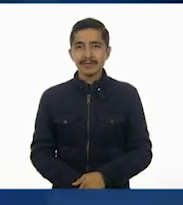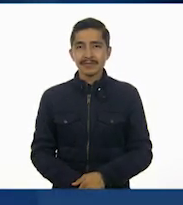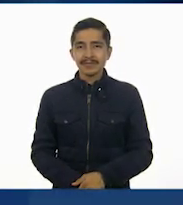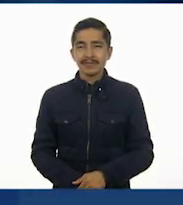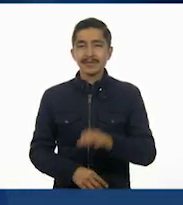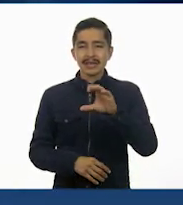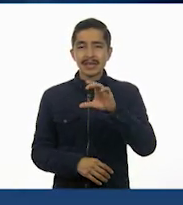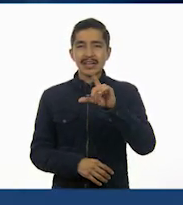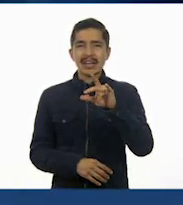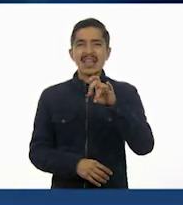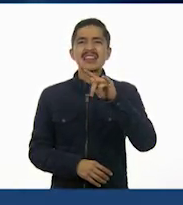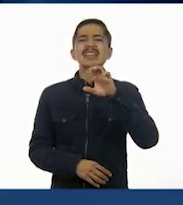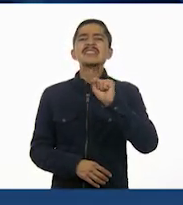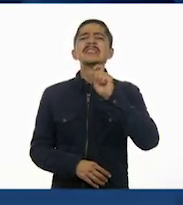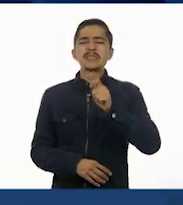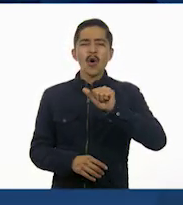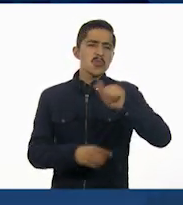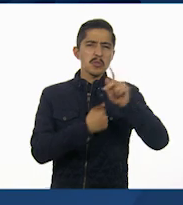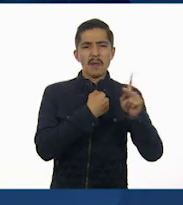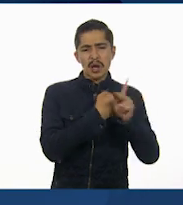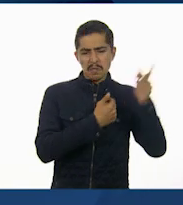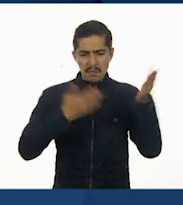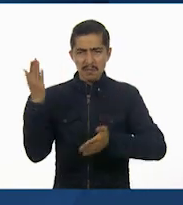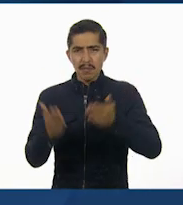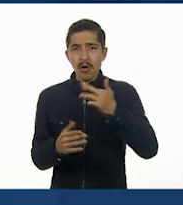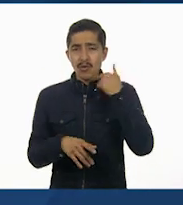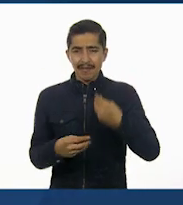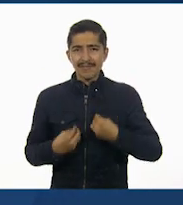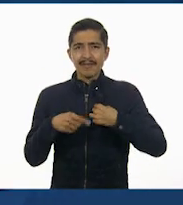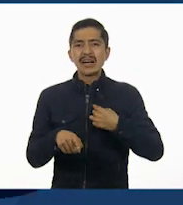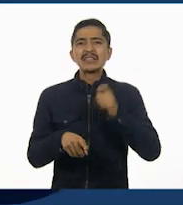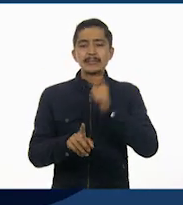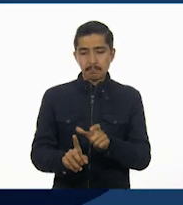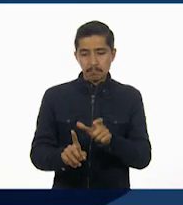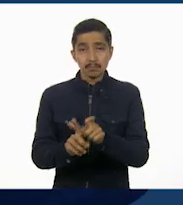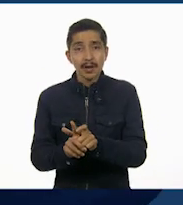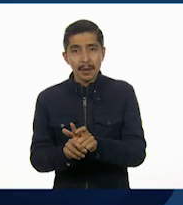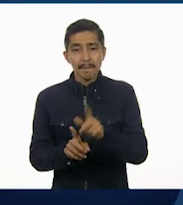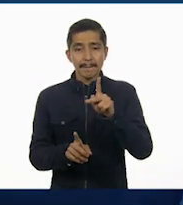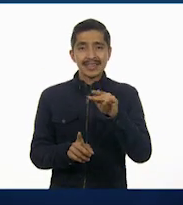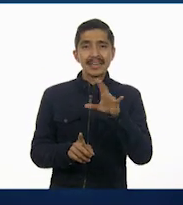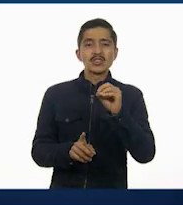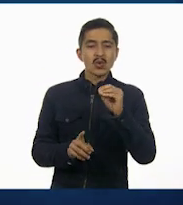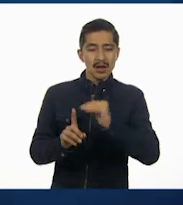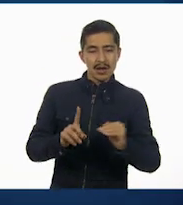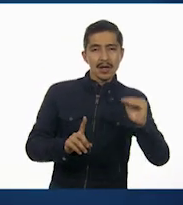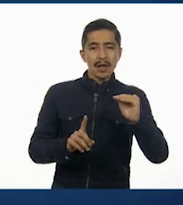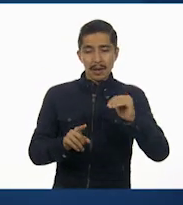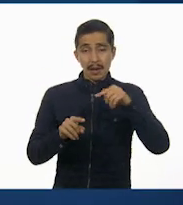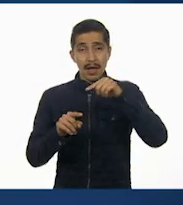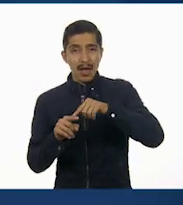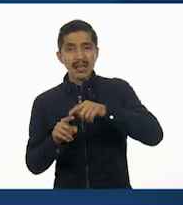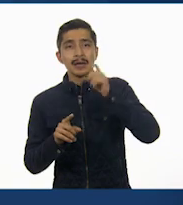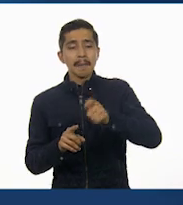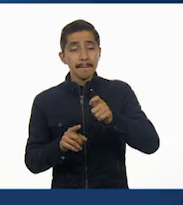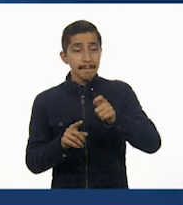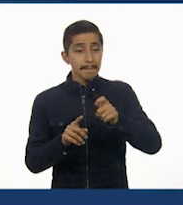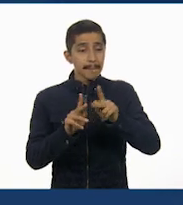Los clientes eran extranjeros que vivían en Roma bajo la protección de un patricio a quien debían servirle en la paz y en la guerra.